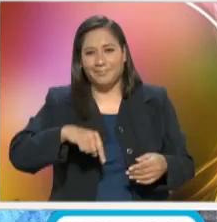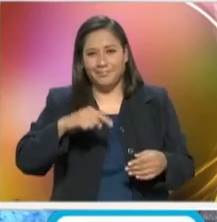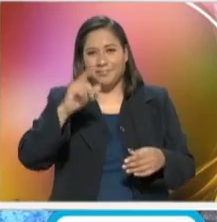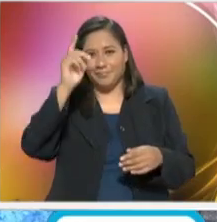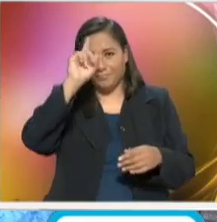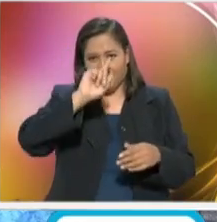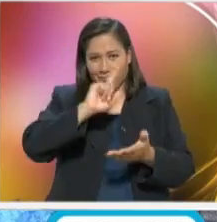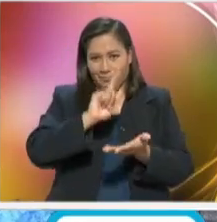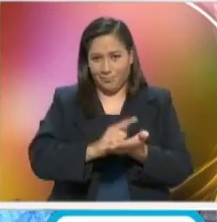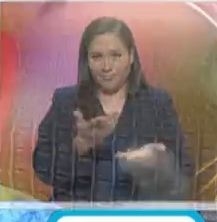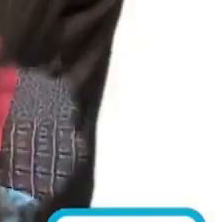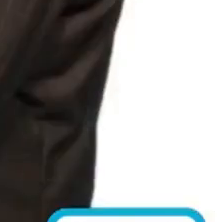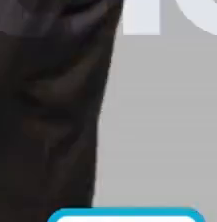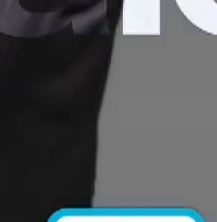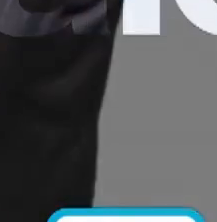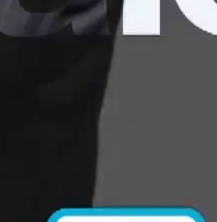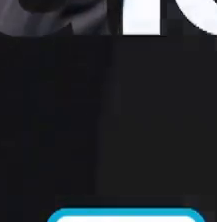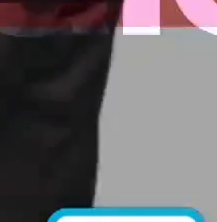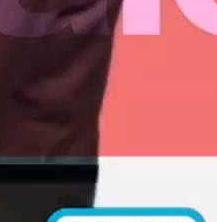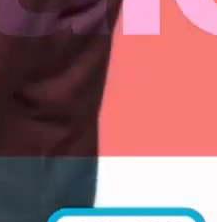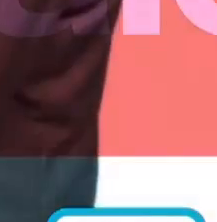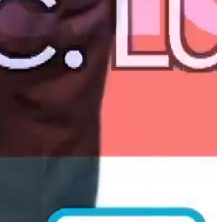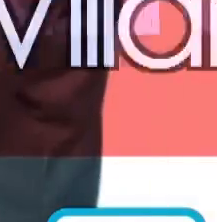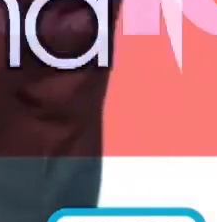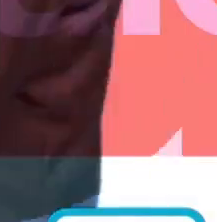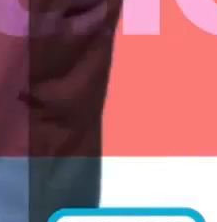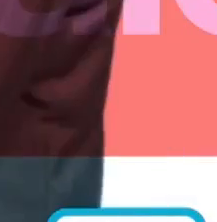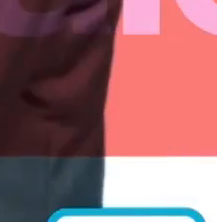en Consejos Legales.